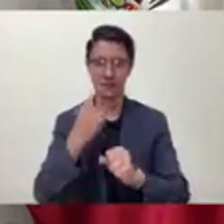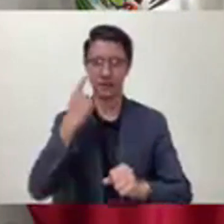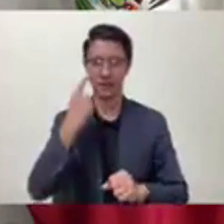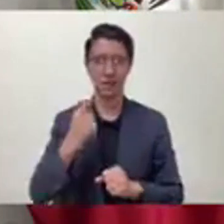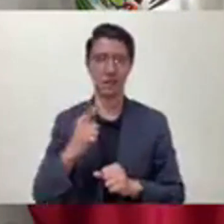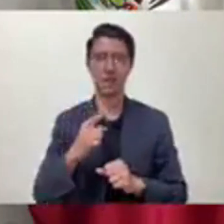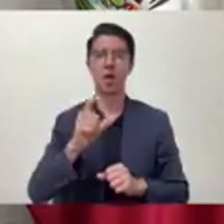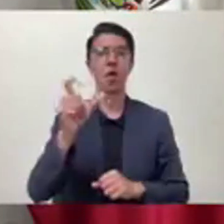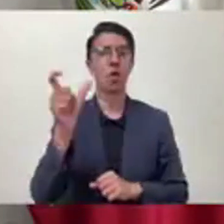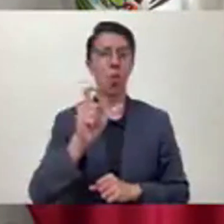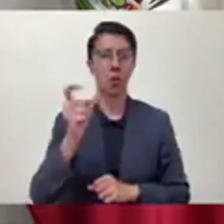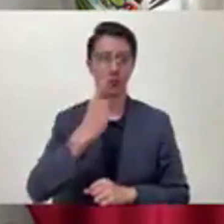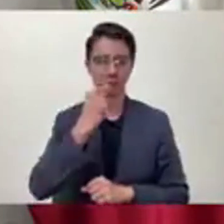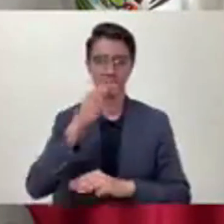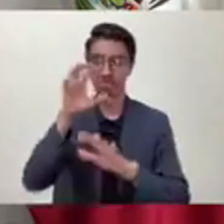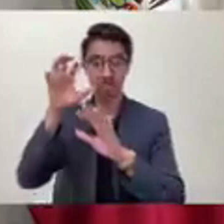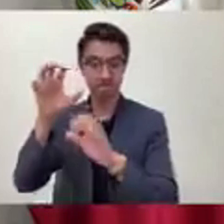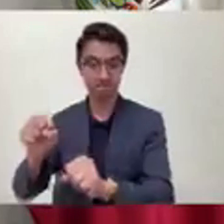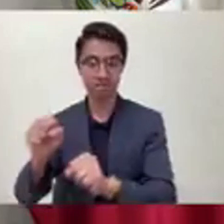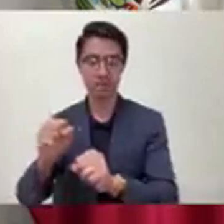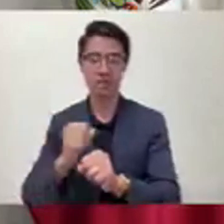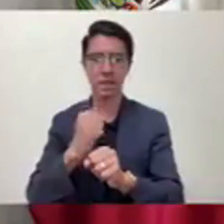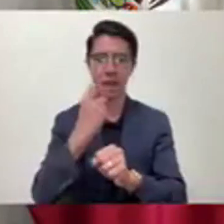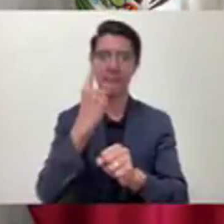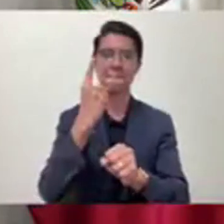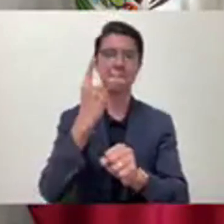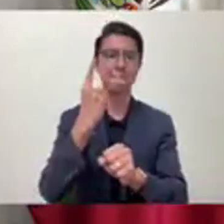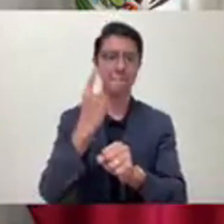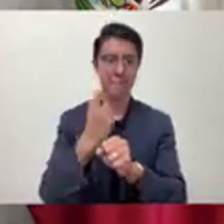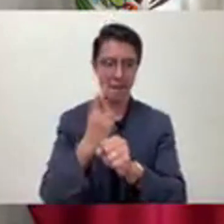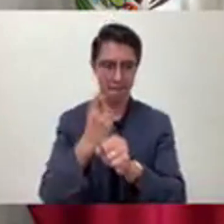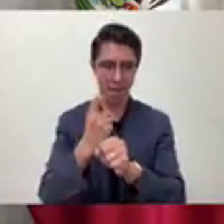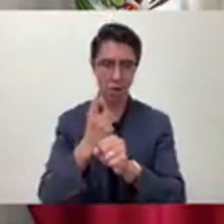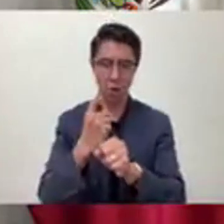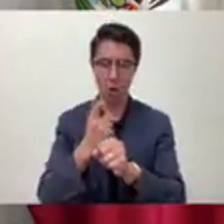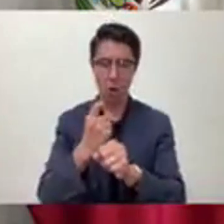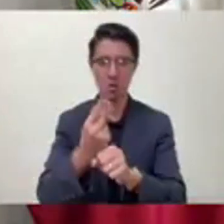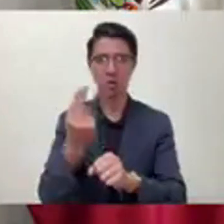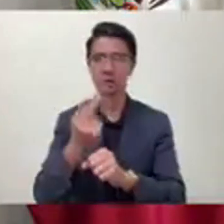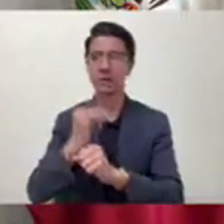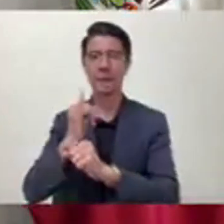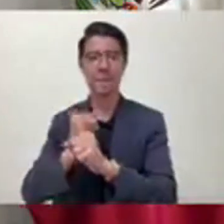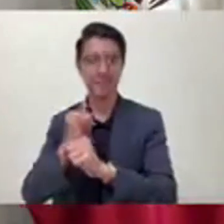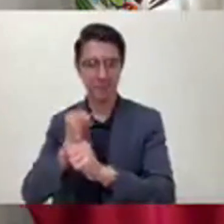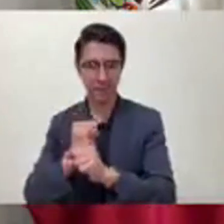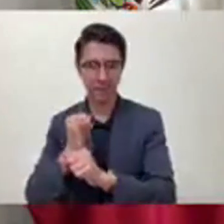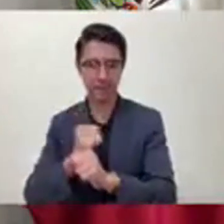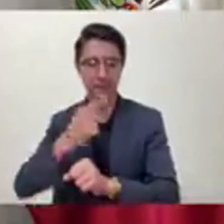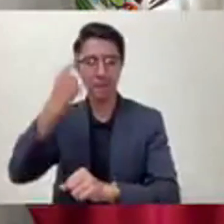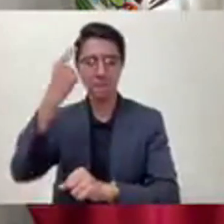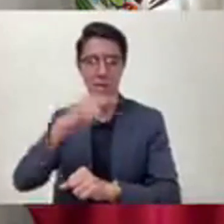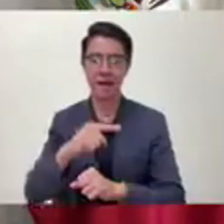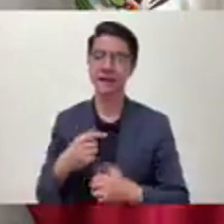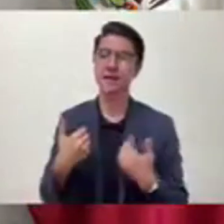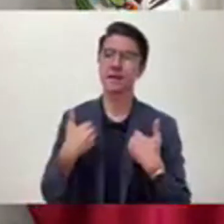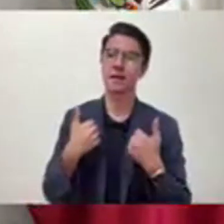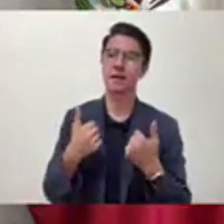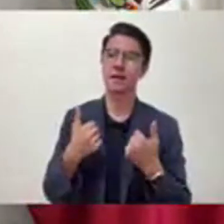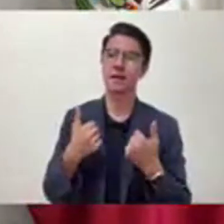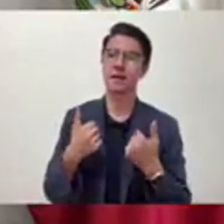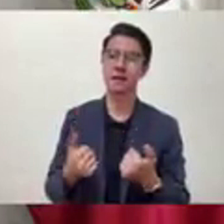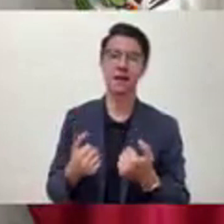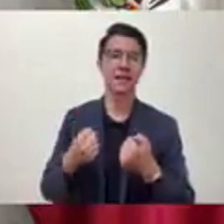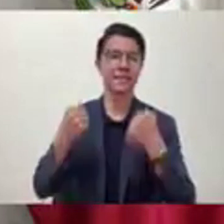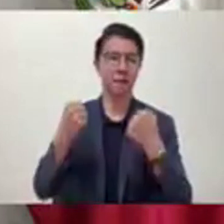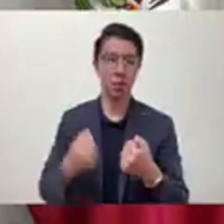solicitan la suspensión del procedimiento ahí nosotros efectivamente lo que usted dice tiene razón es un